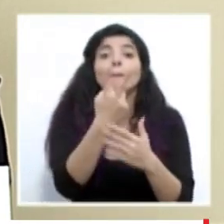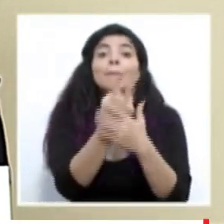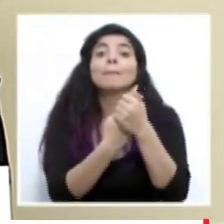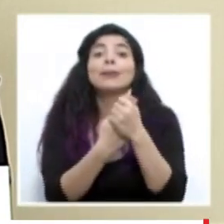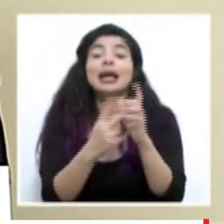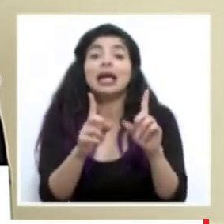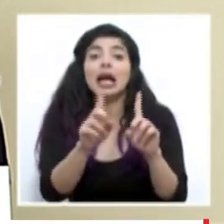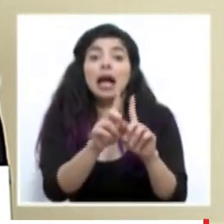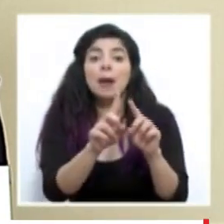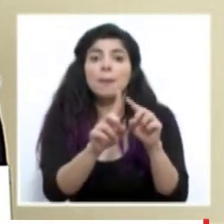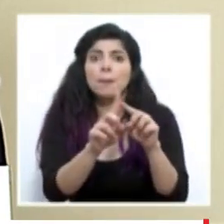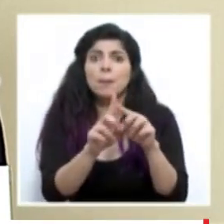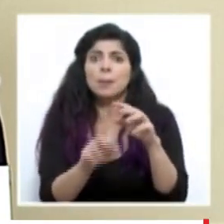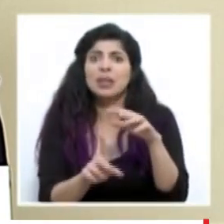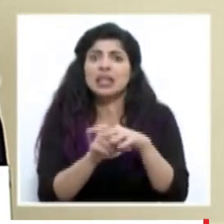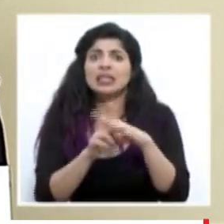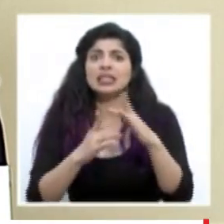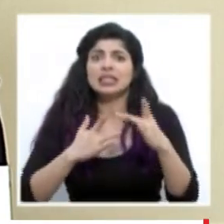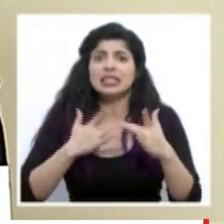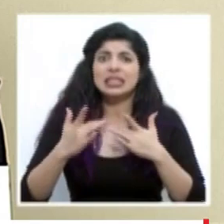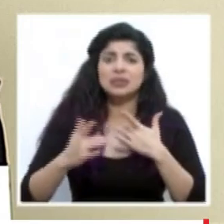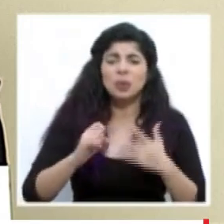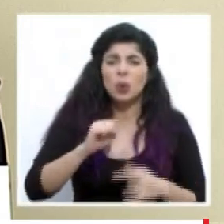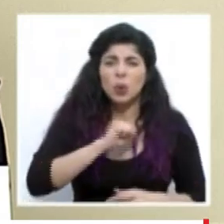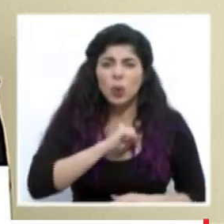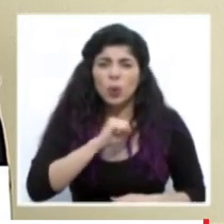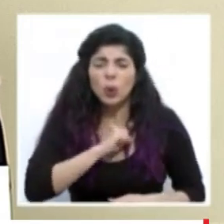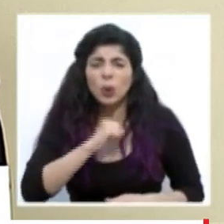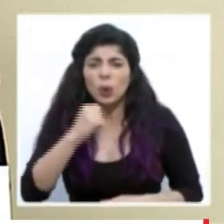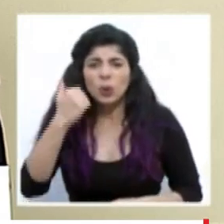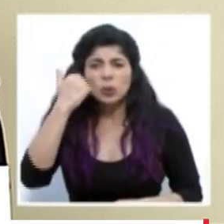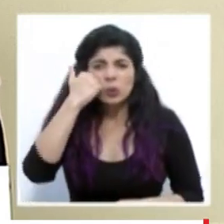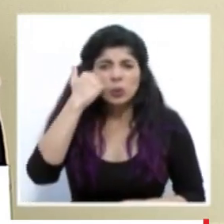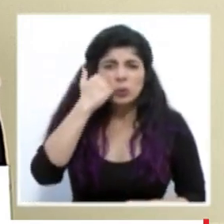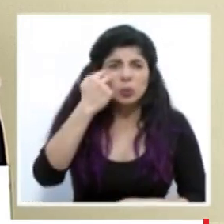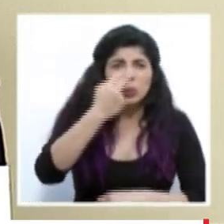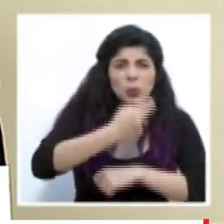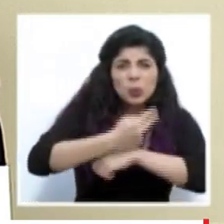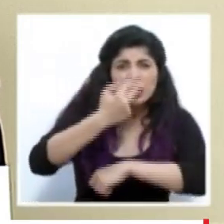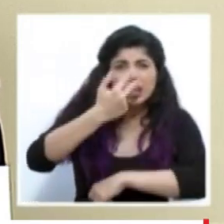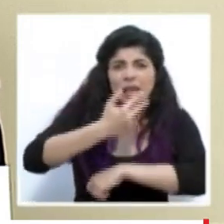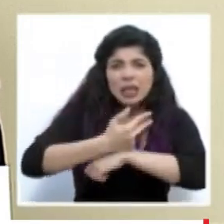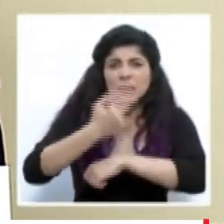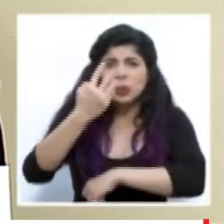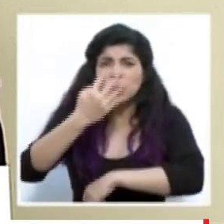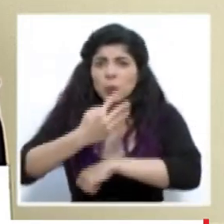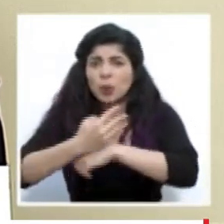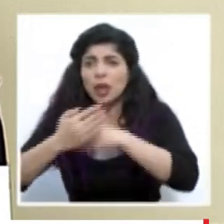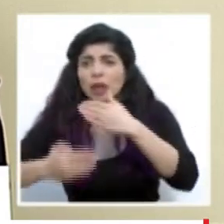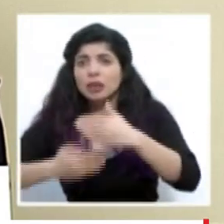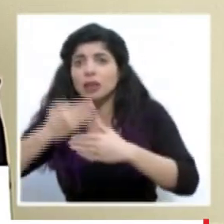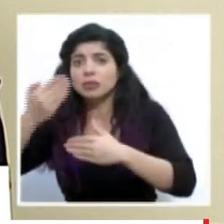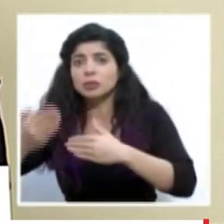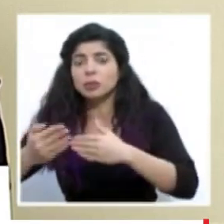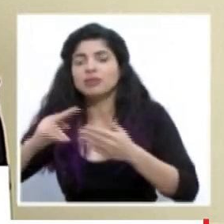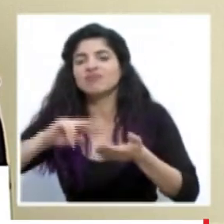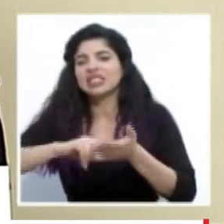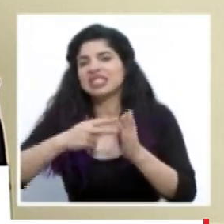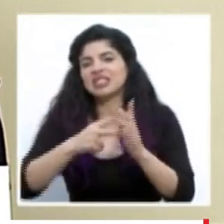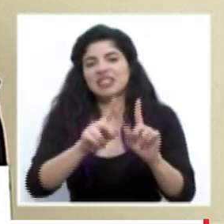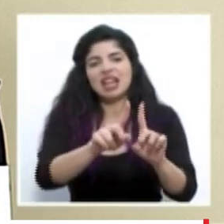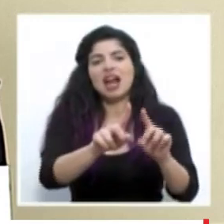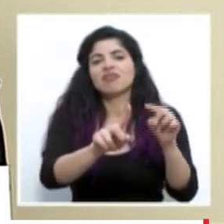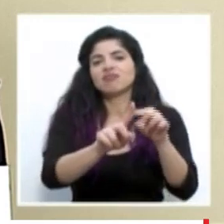persona empieza con síntomas de tos, de fiebre, cuestión de 2, 3 días, 4 días después, entonces